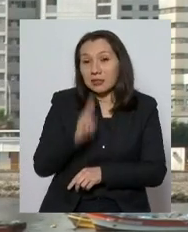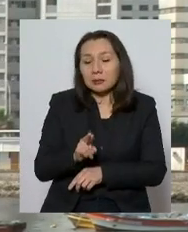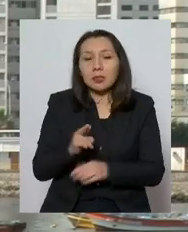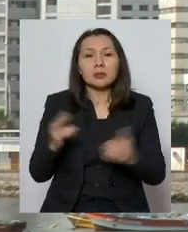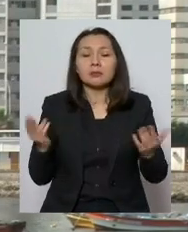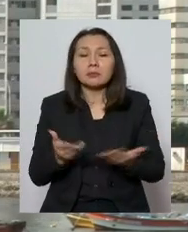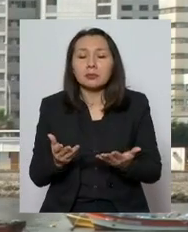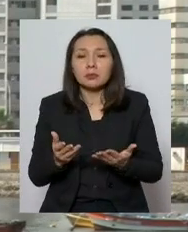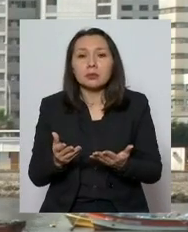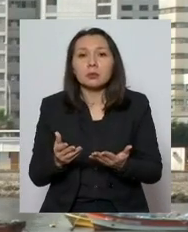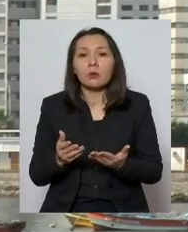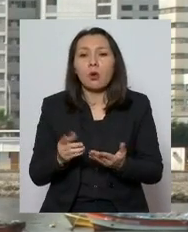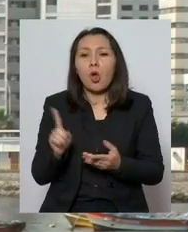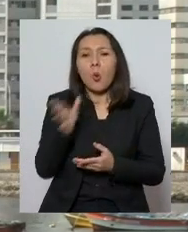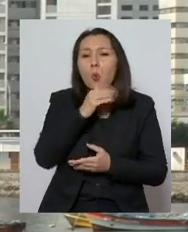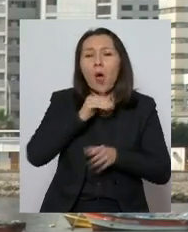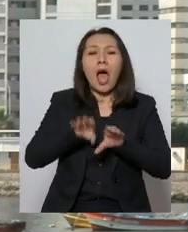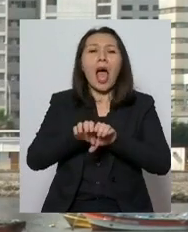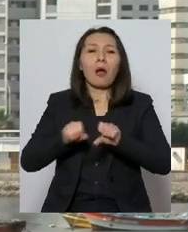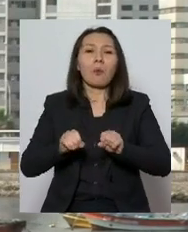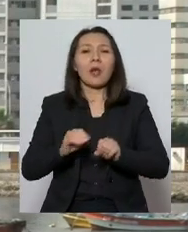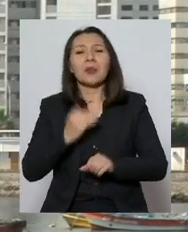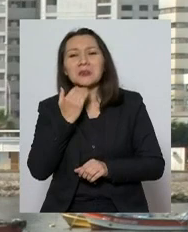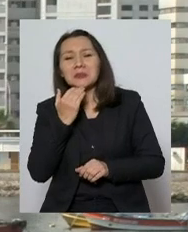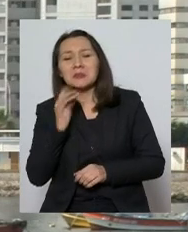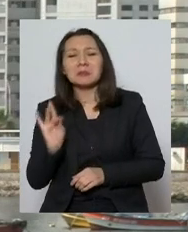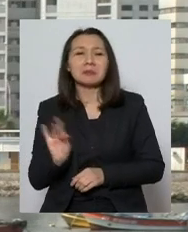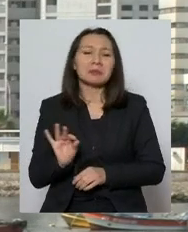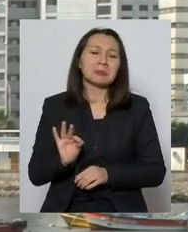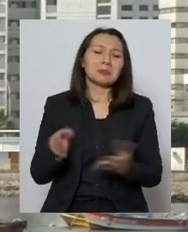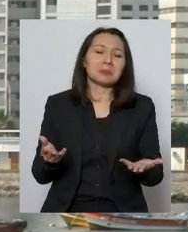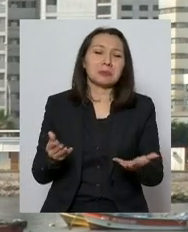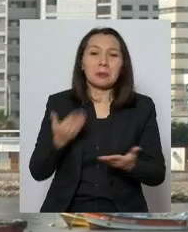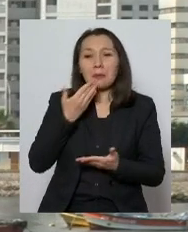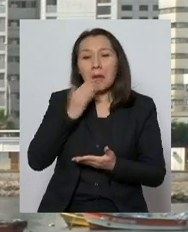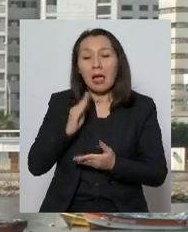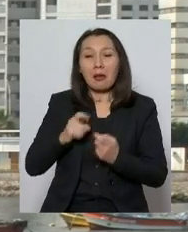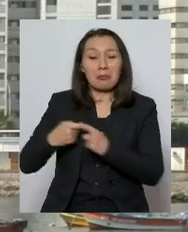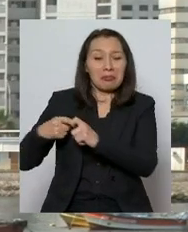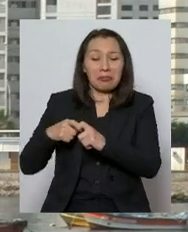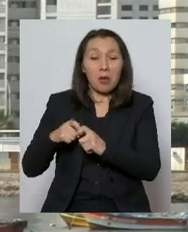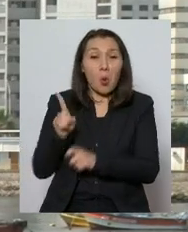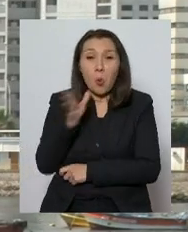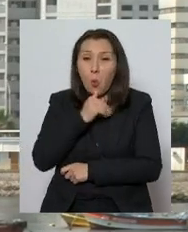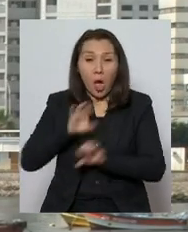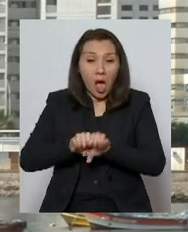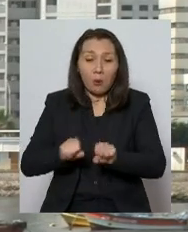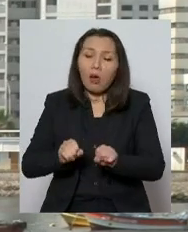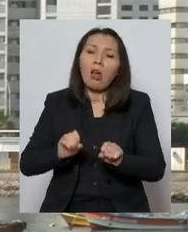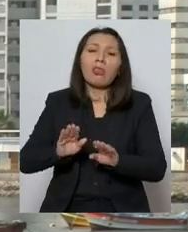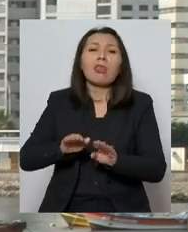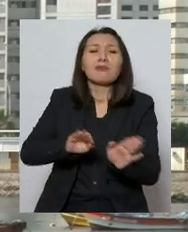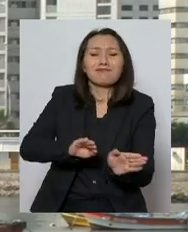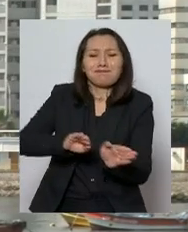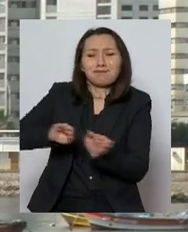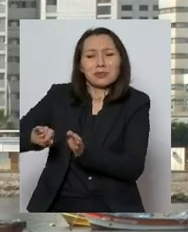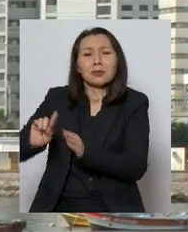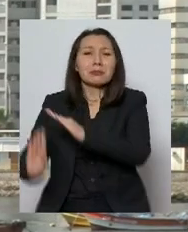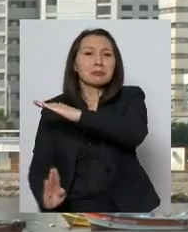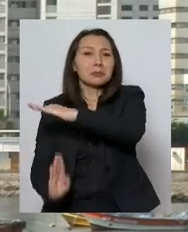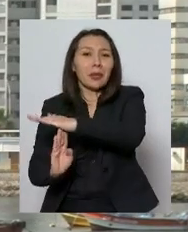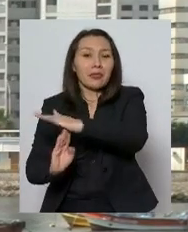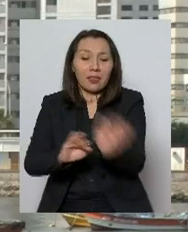de desacuerdos domésticos. Dejemos esos desacuerdos aparte por un